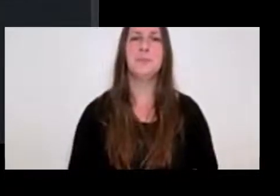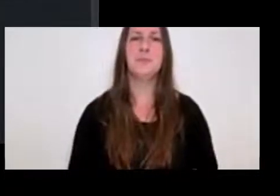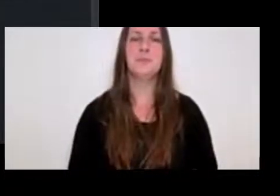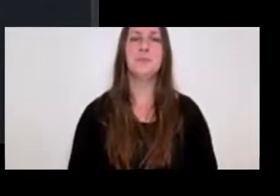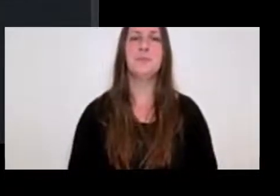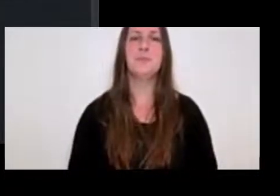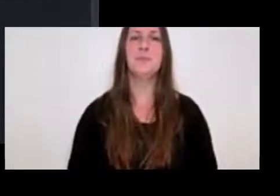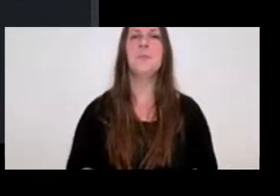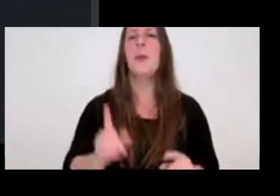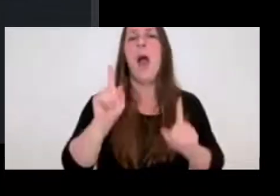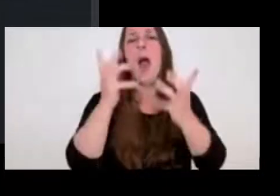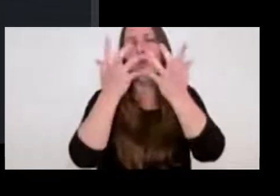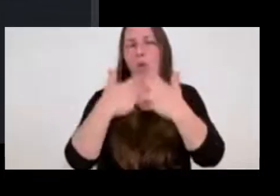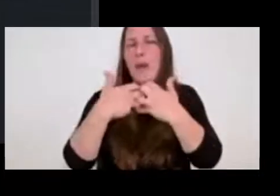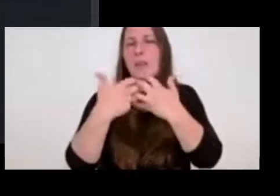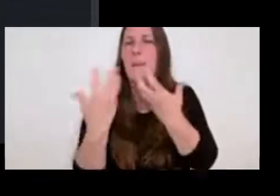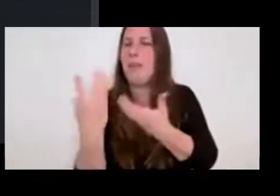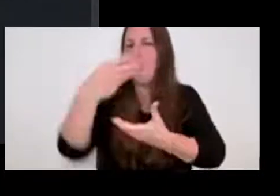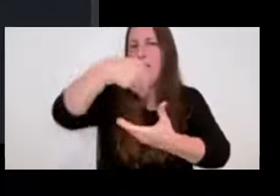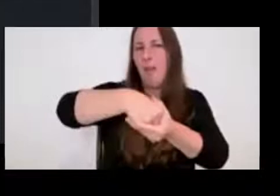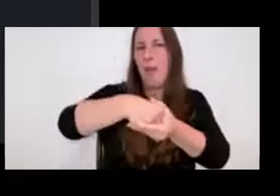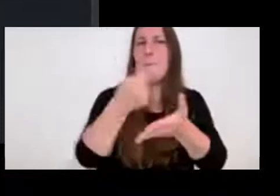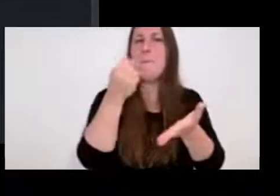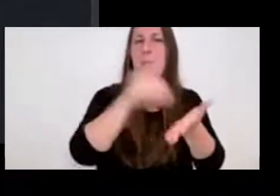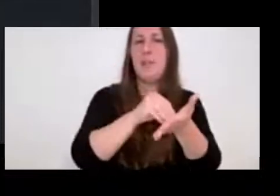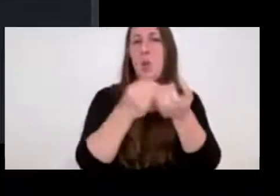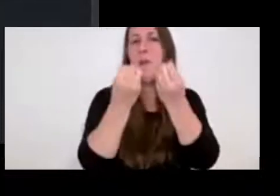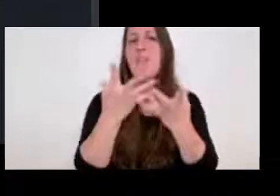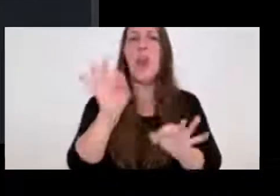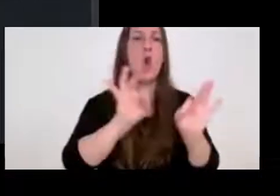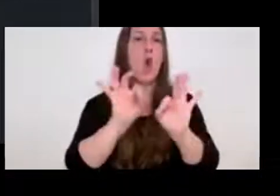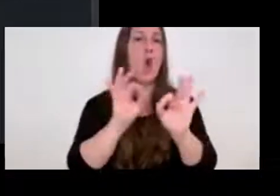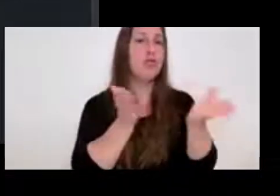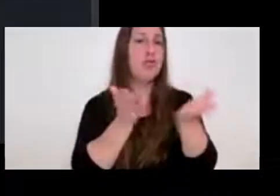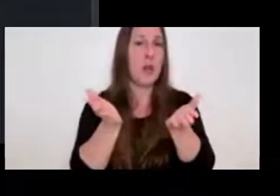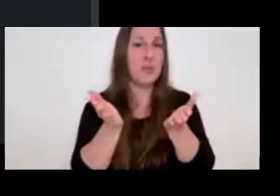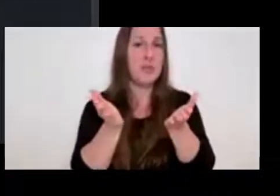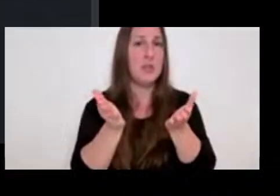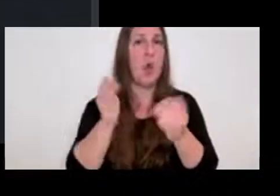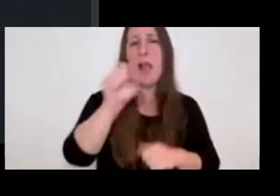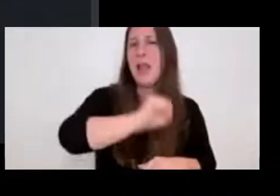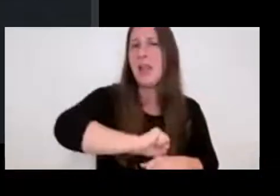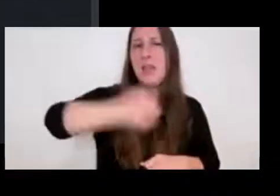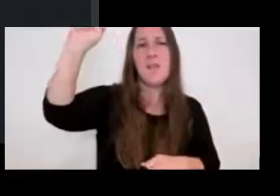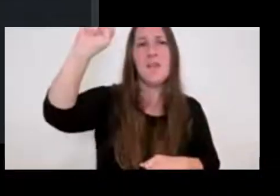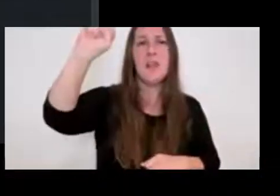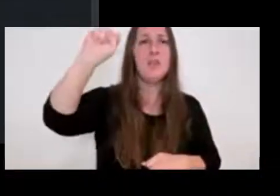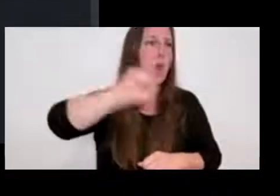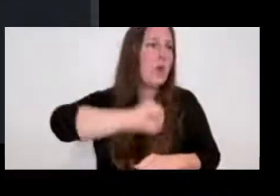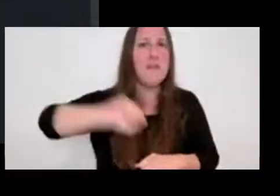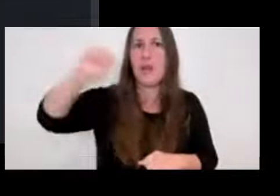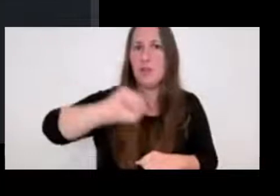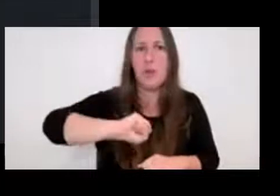esté implícitamente incorporando en el precio de determinado bien o servicio una inflación que está atomizada en decisiones personales,